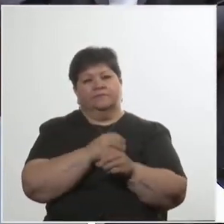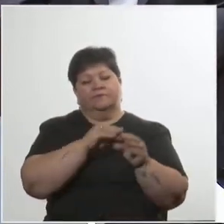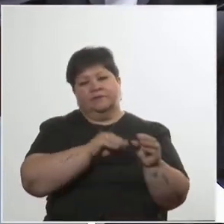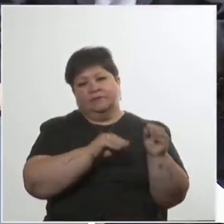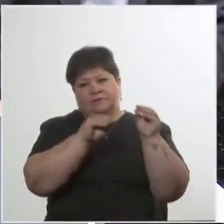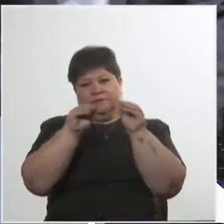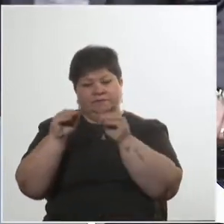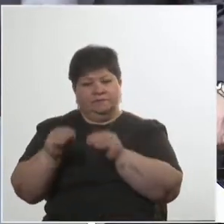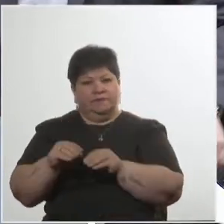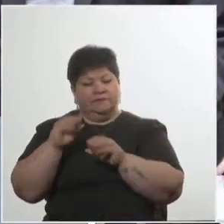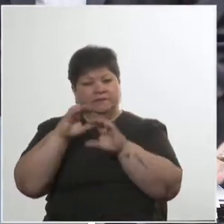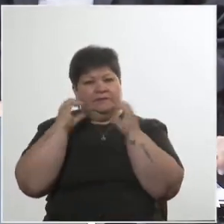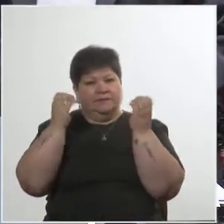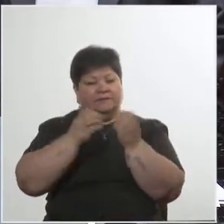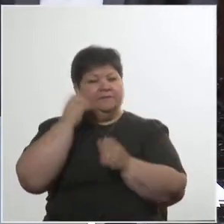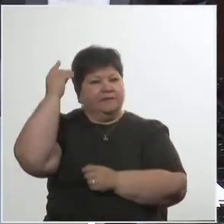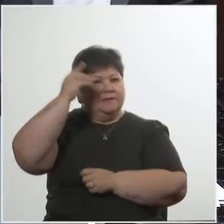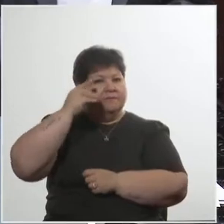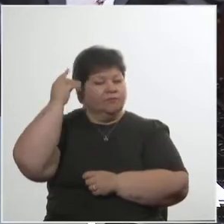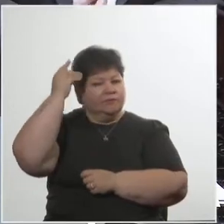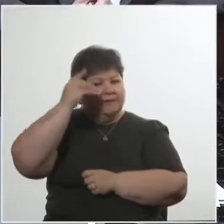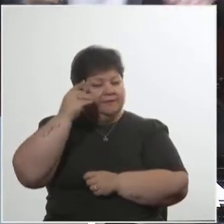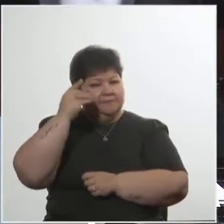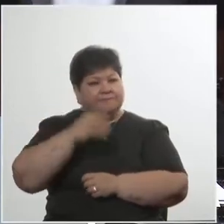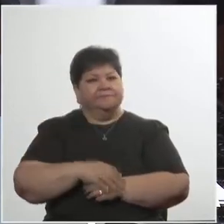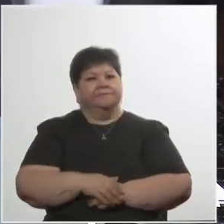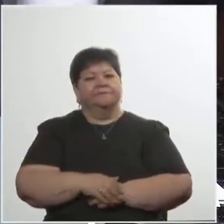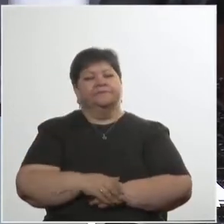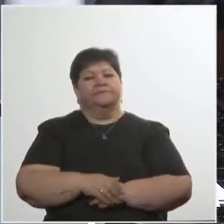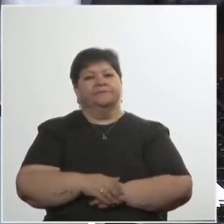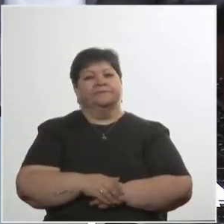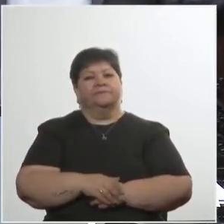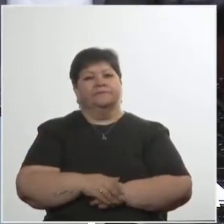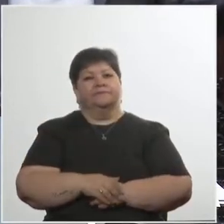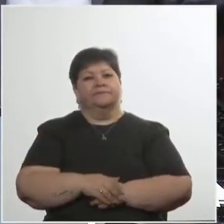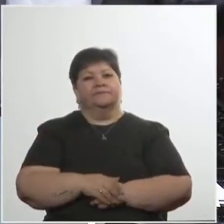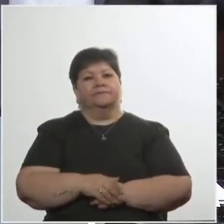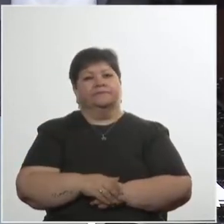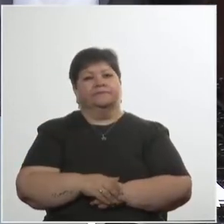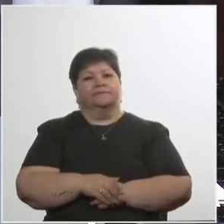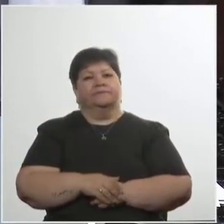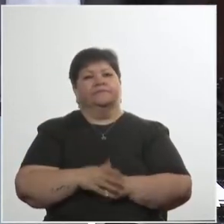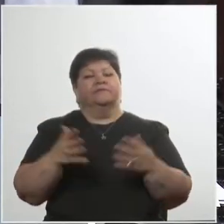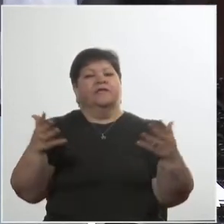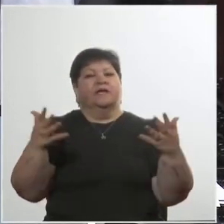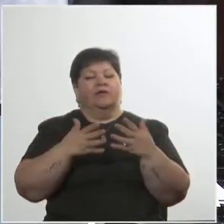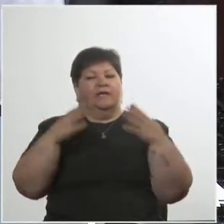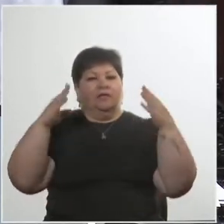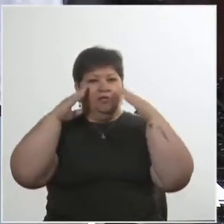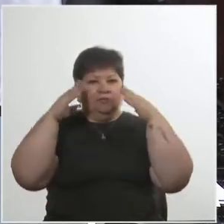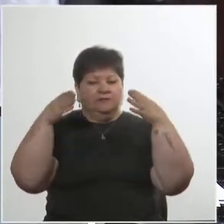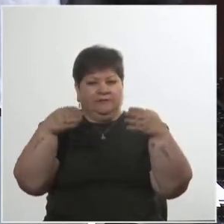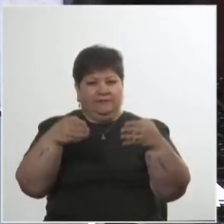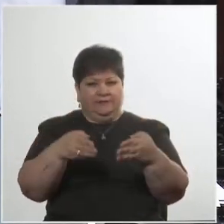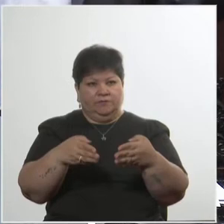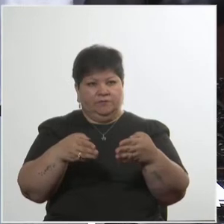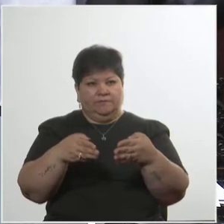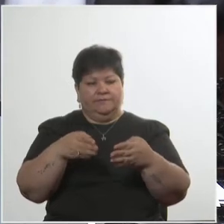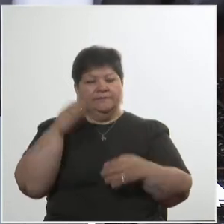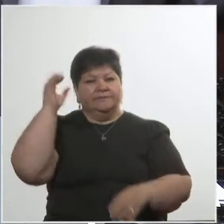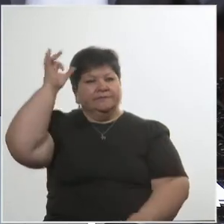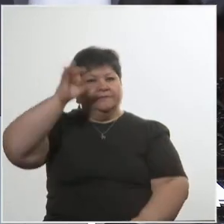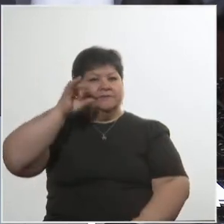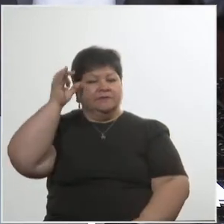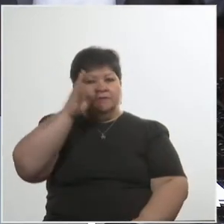cámara de representantes en la fecha bien vamos ahora a la consideración senador